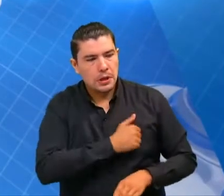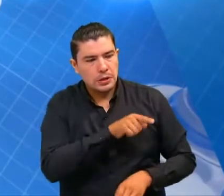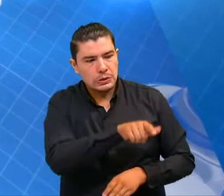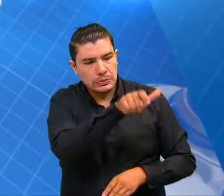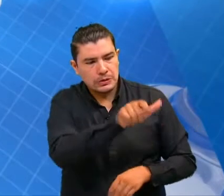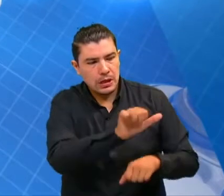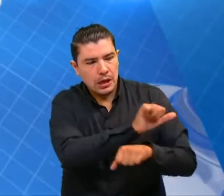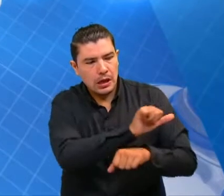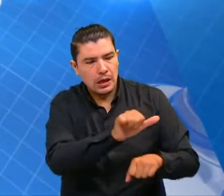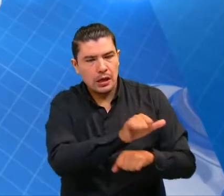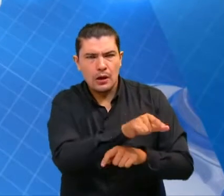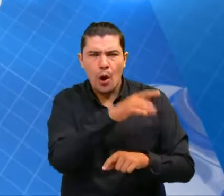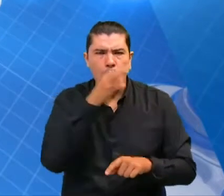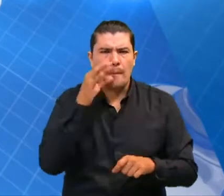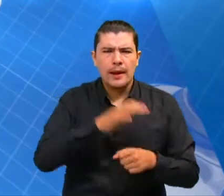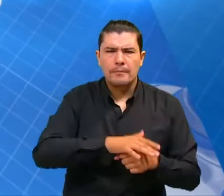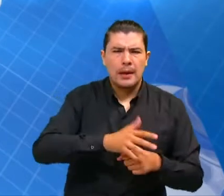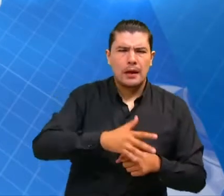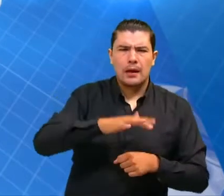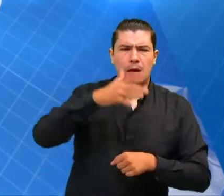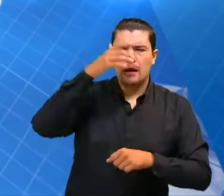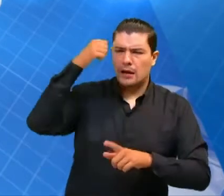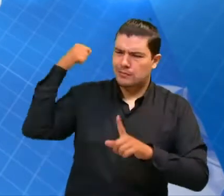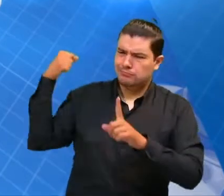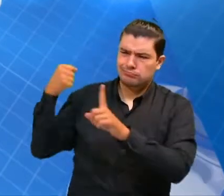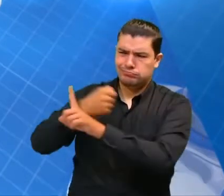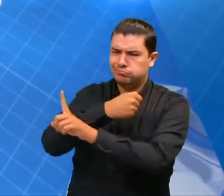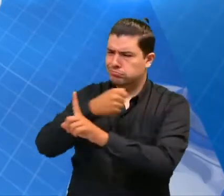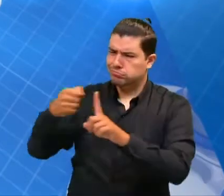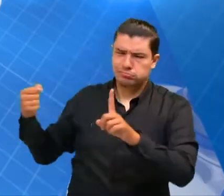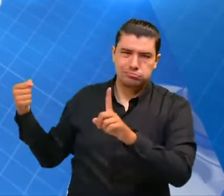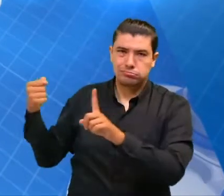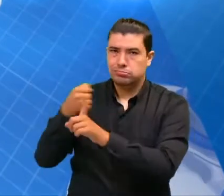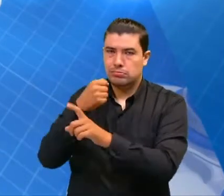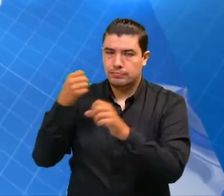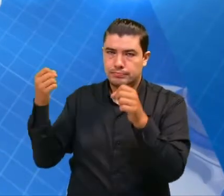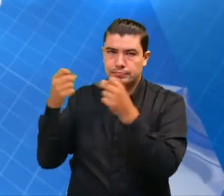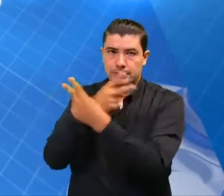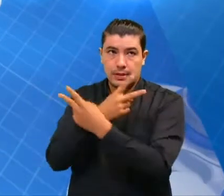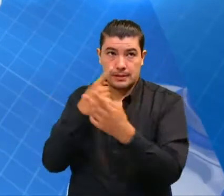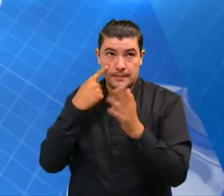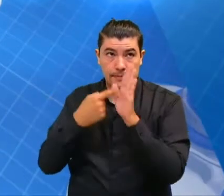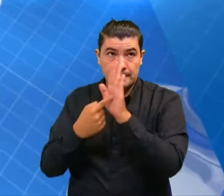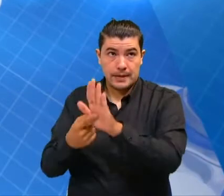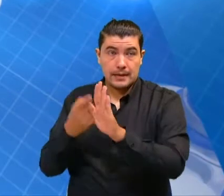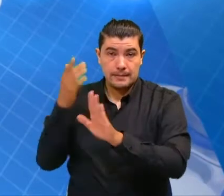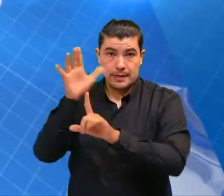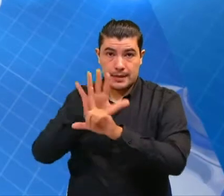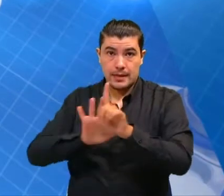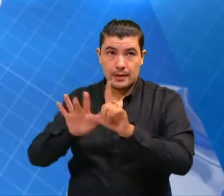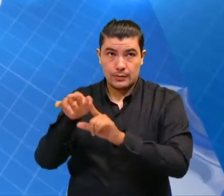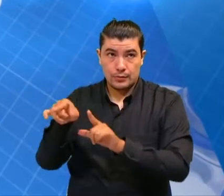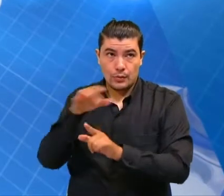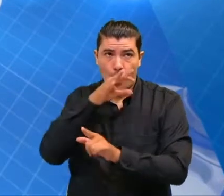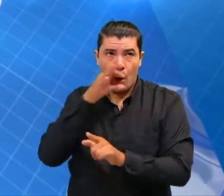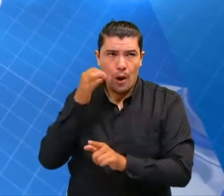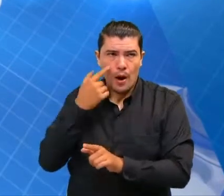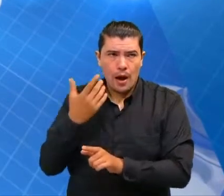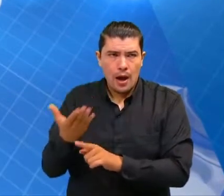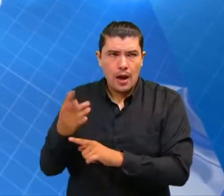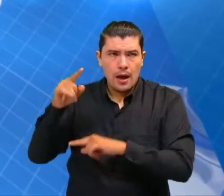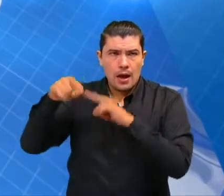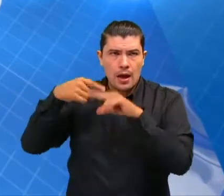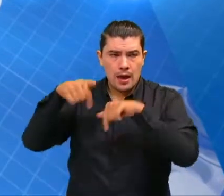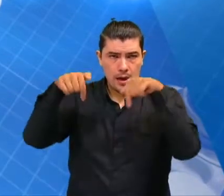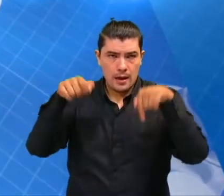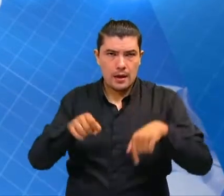del vehículo, quien inmediatamente lo agrede. Ahí estamos observando las imágenes de este video que nos hacen llegar